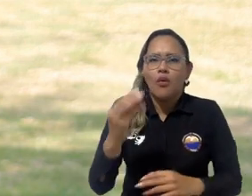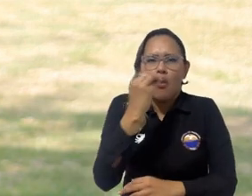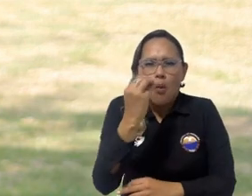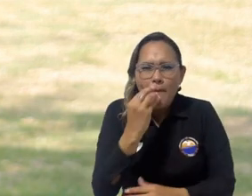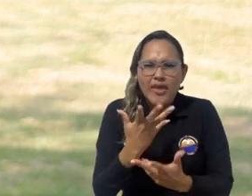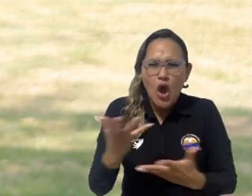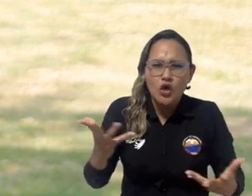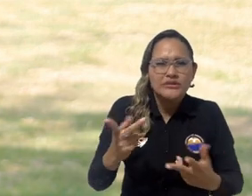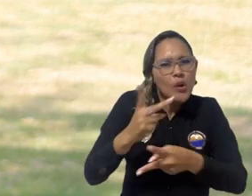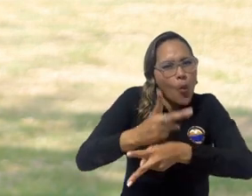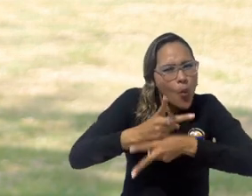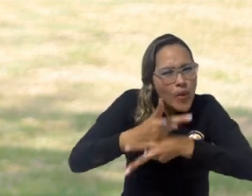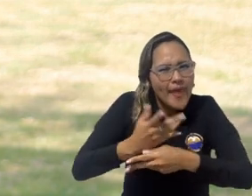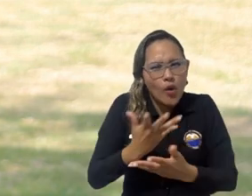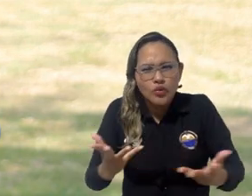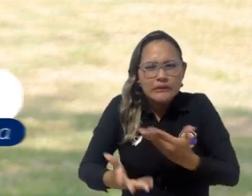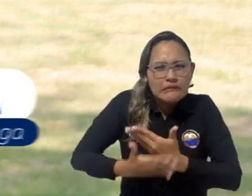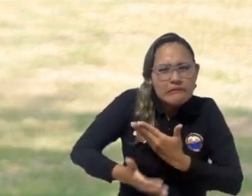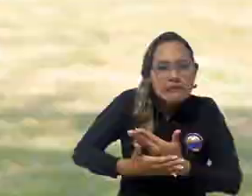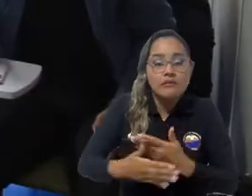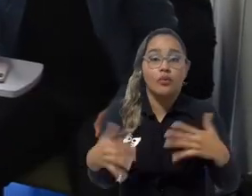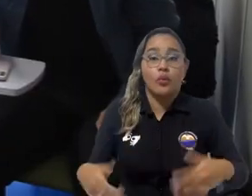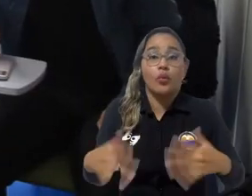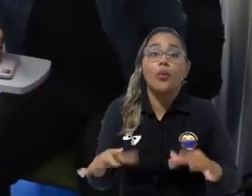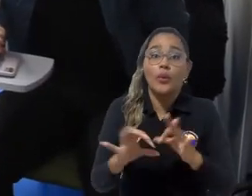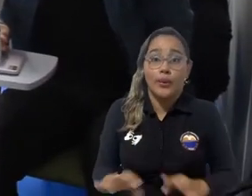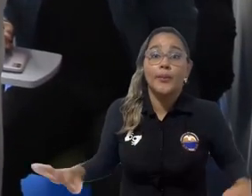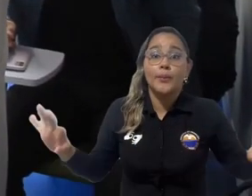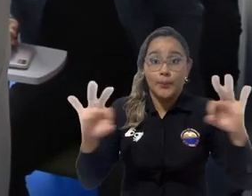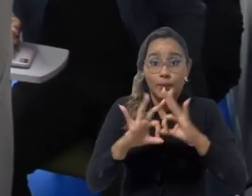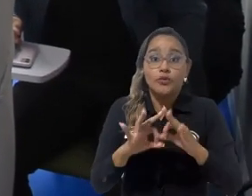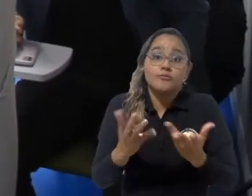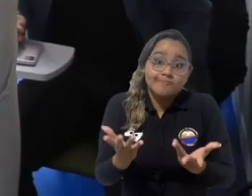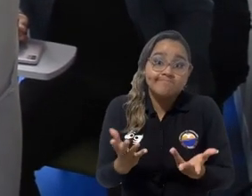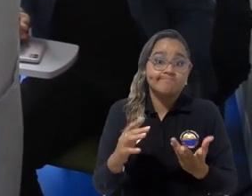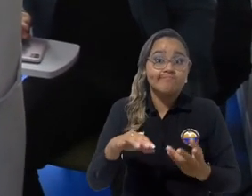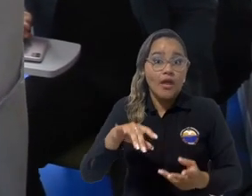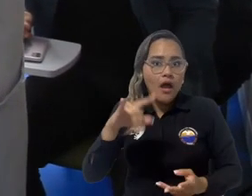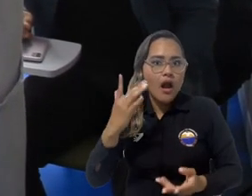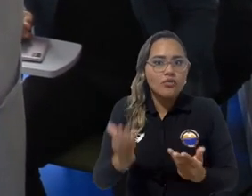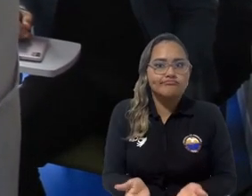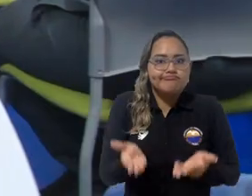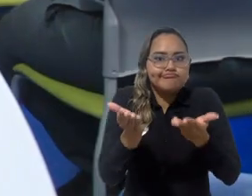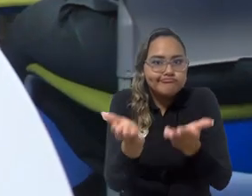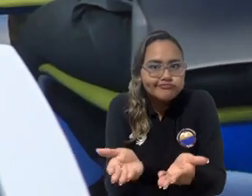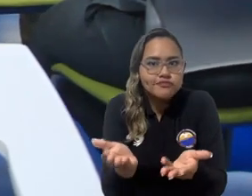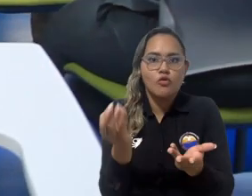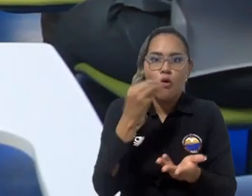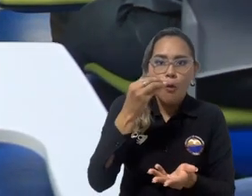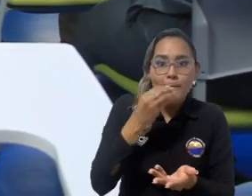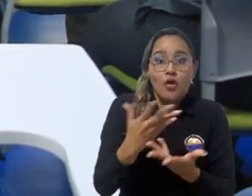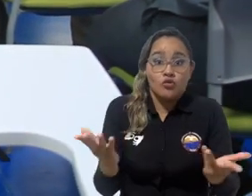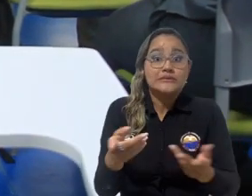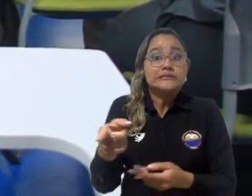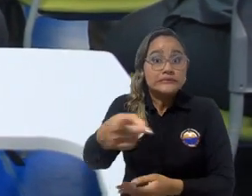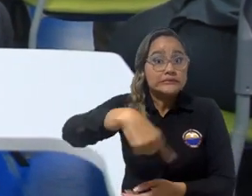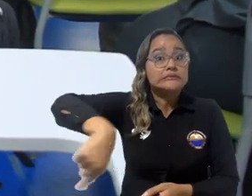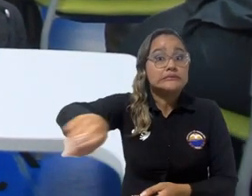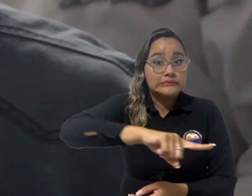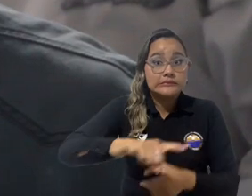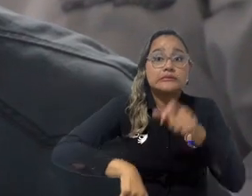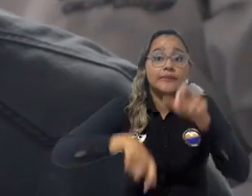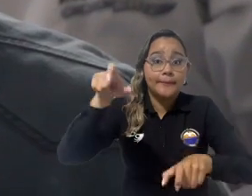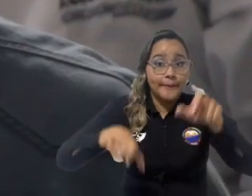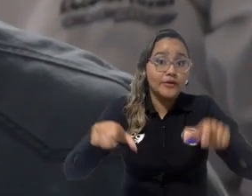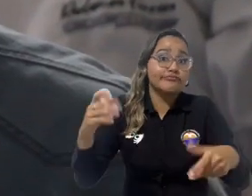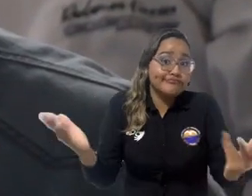la importancia que tiene conocer lo que estamos preparando y más que todo lo que le vamos a ofrecer a los usuarios finales, porque a fin de cuentas